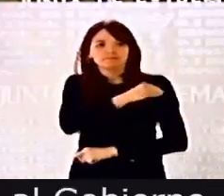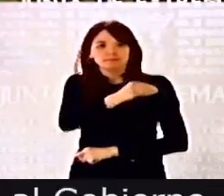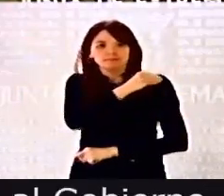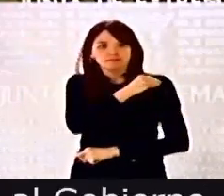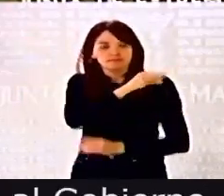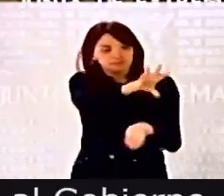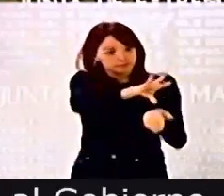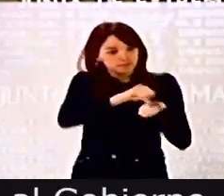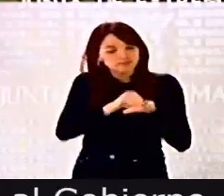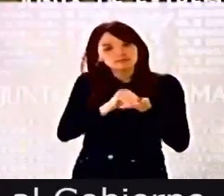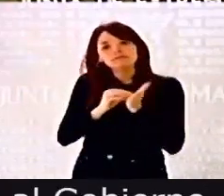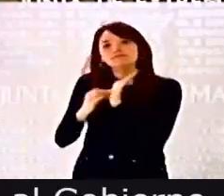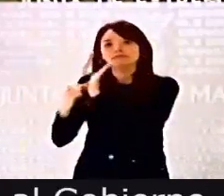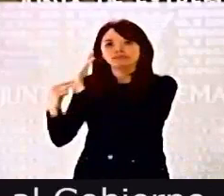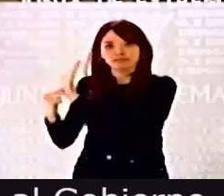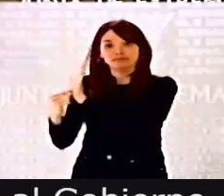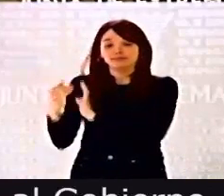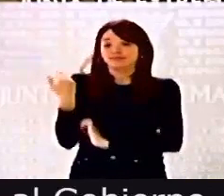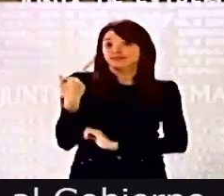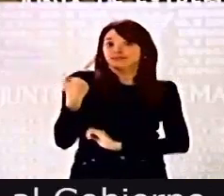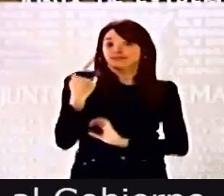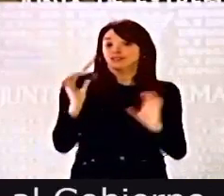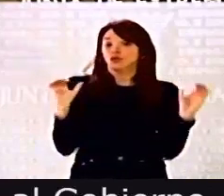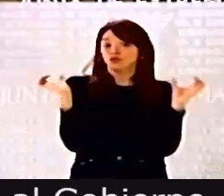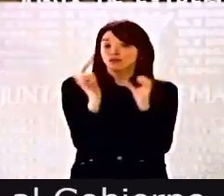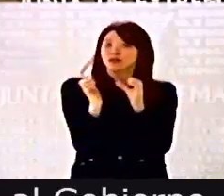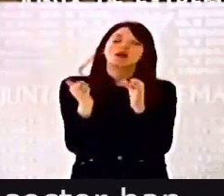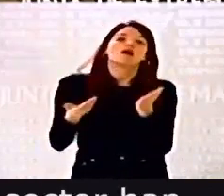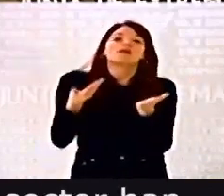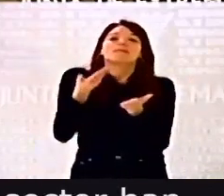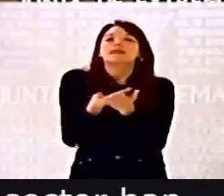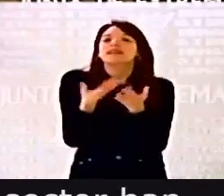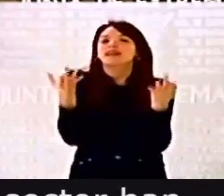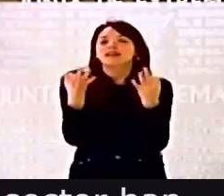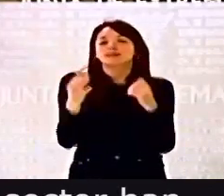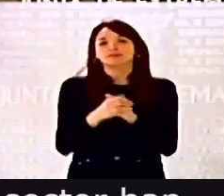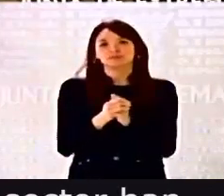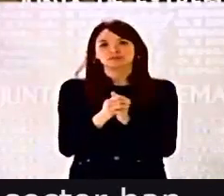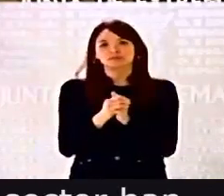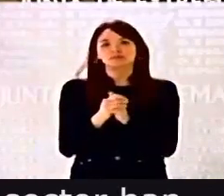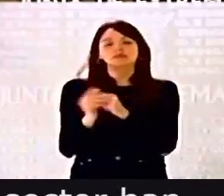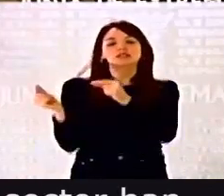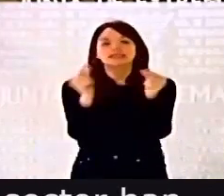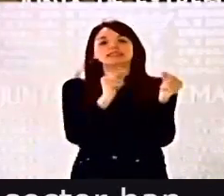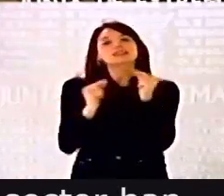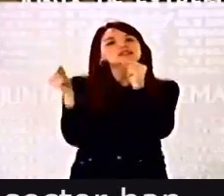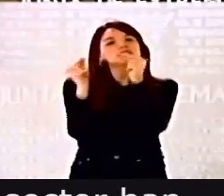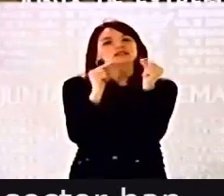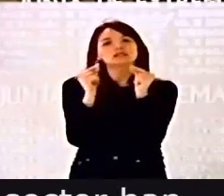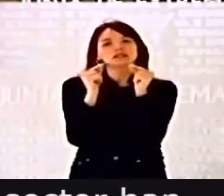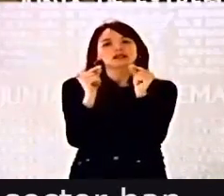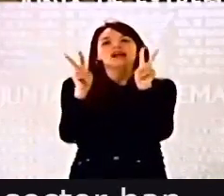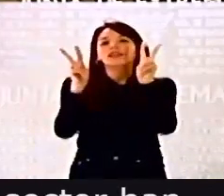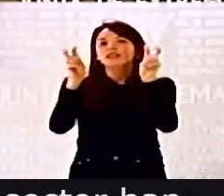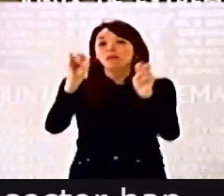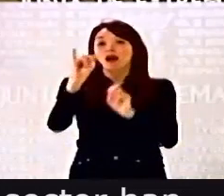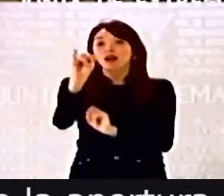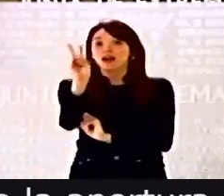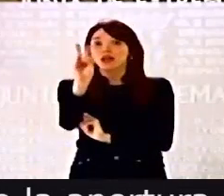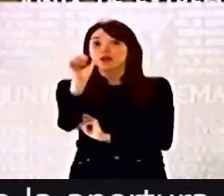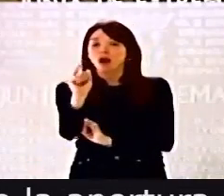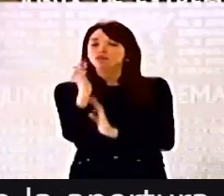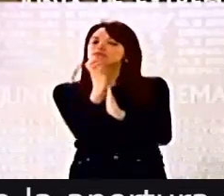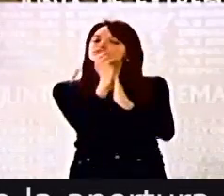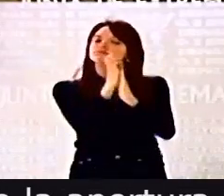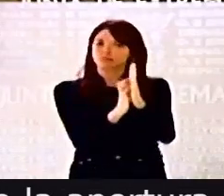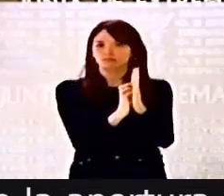En concreto, en la pasada sectorial hemos solicitado la apertura de un debate sobre la reducción del IVA para las empresas turísticas, ya